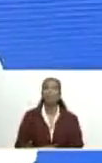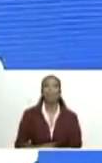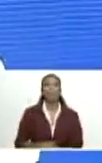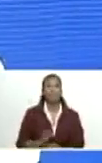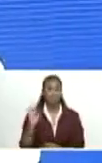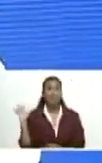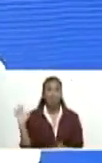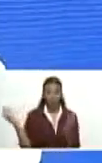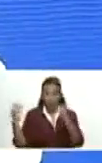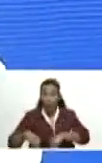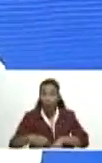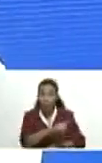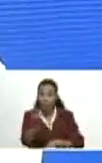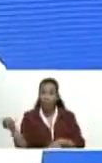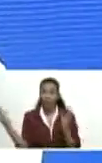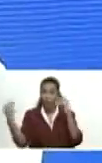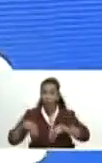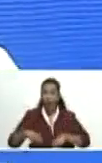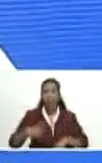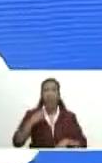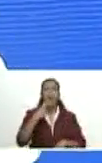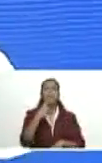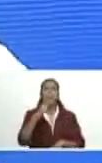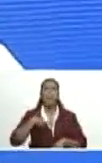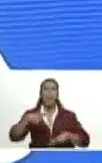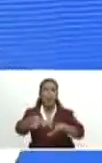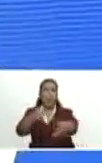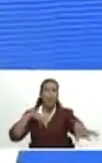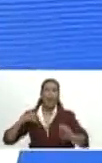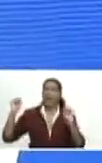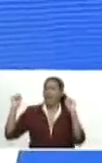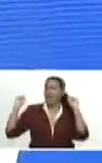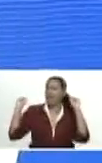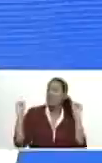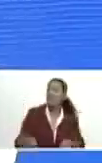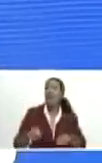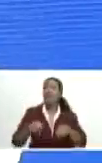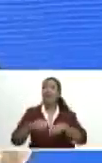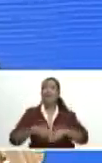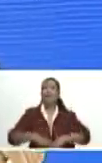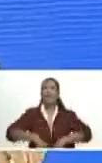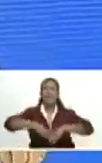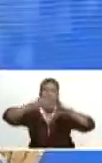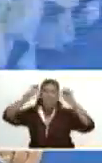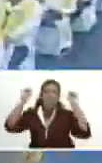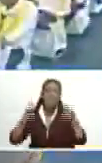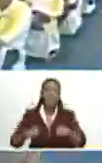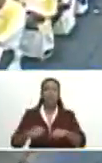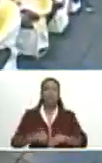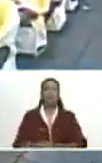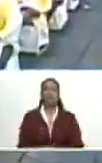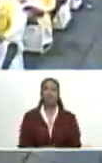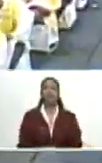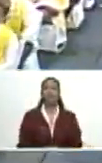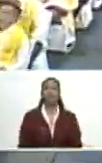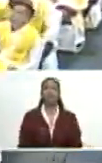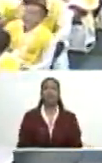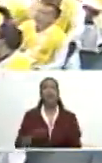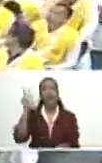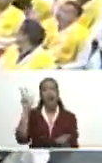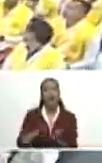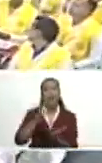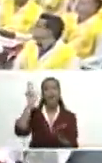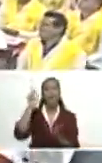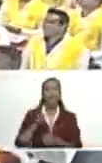Ah, ¿están de acuerdo? Aprobado, pues.